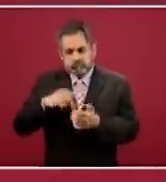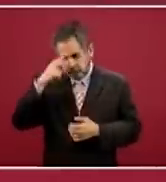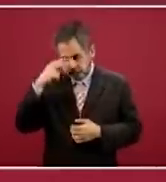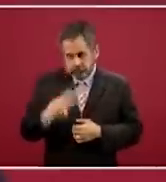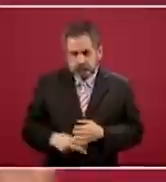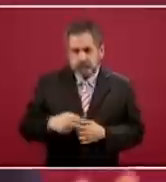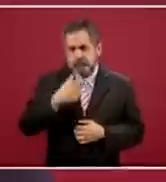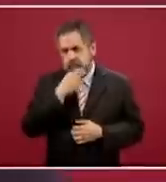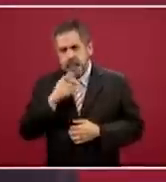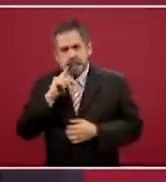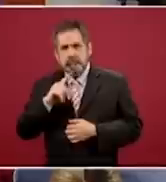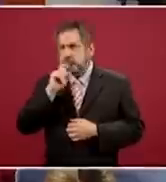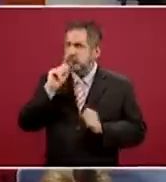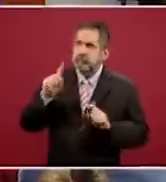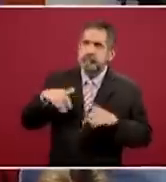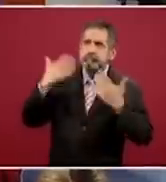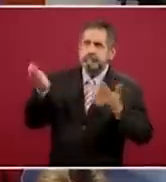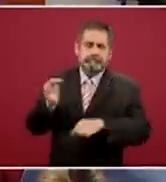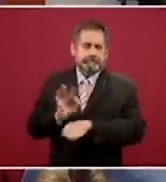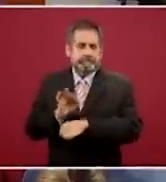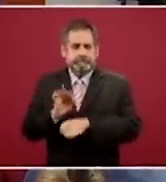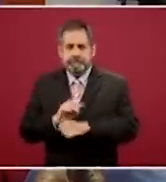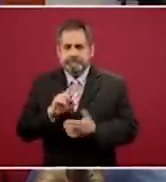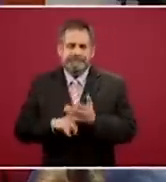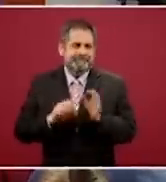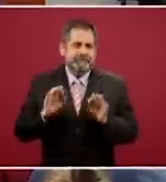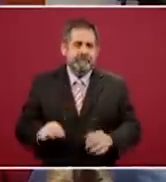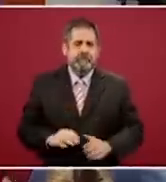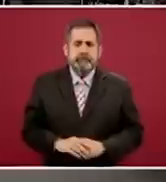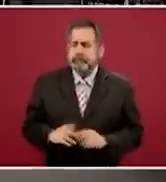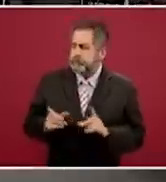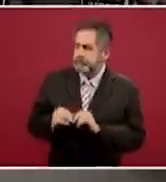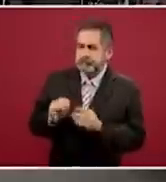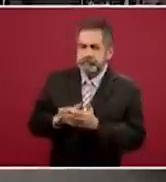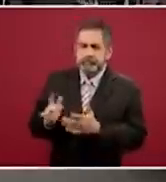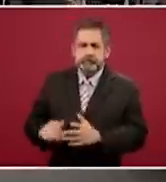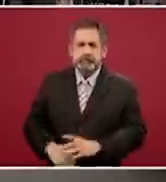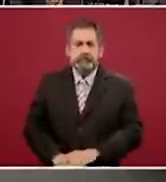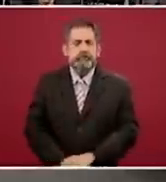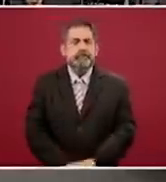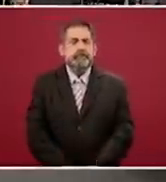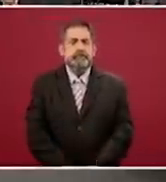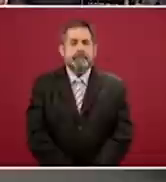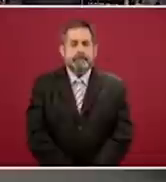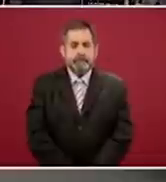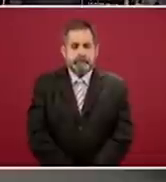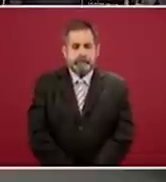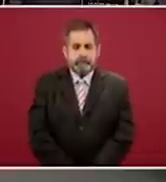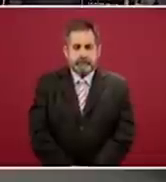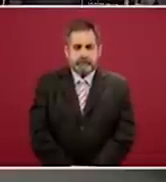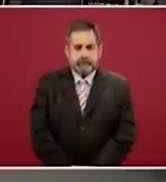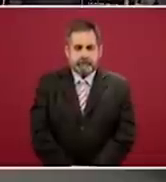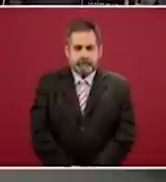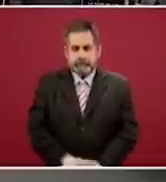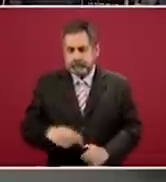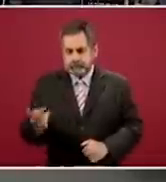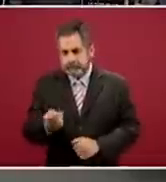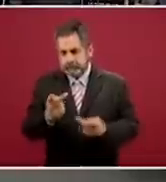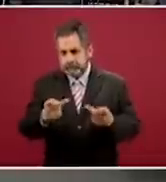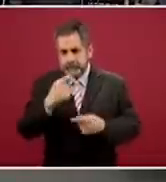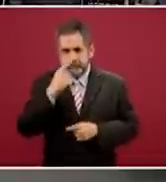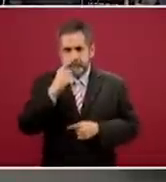y mexicanas, sino al resto de la población mundial. Muchas gracias. De una vez, preguntas.